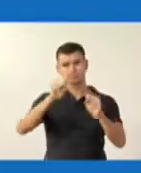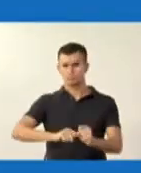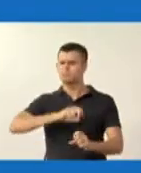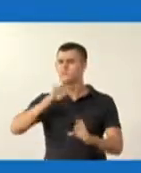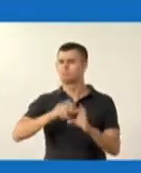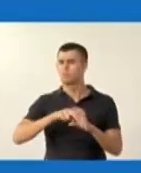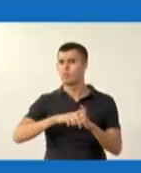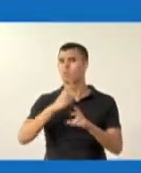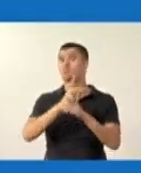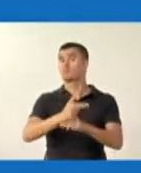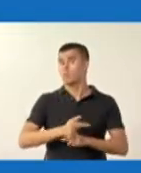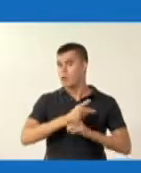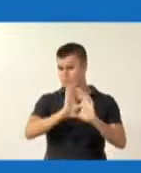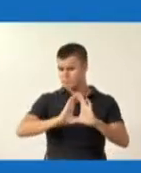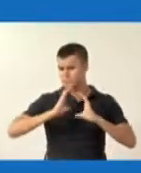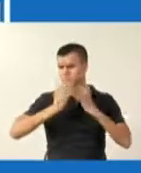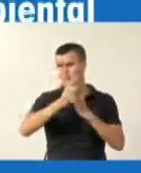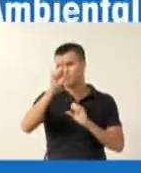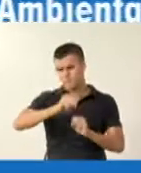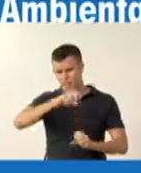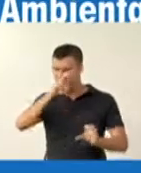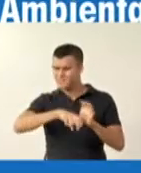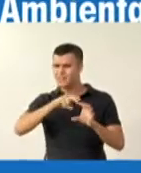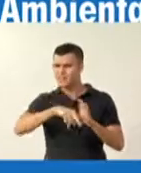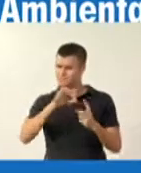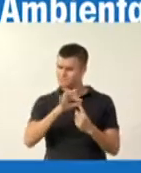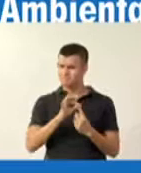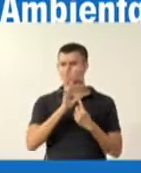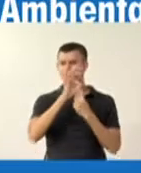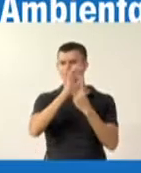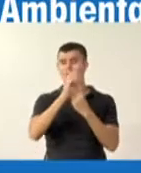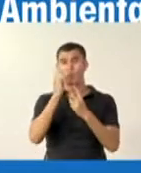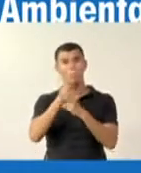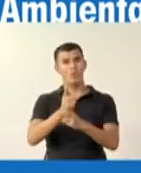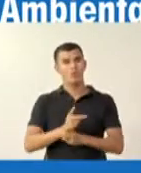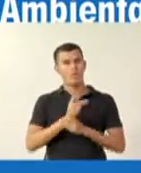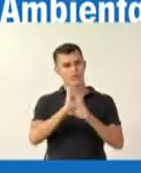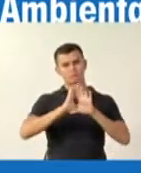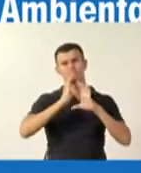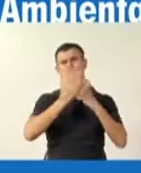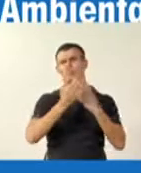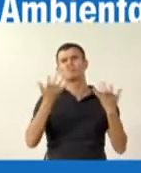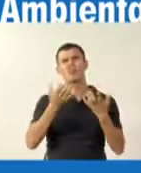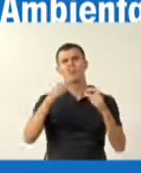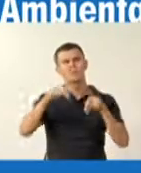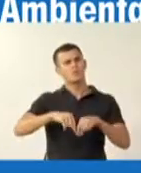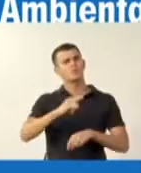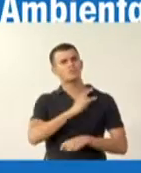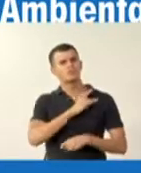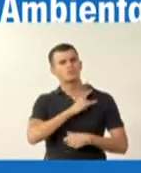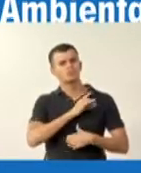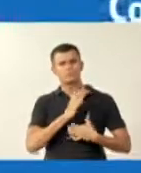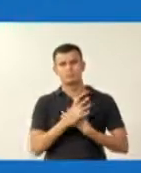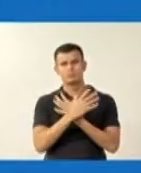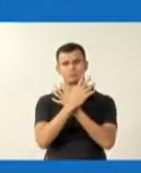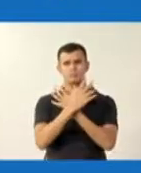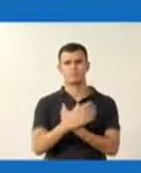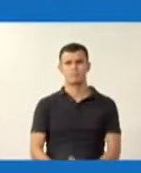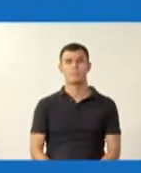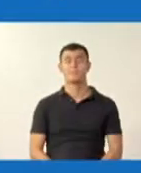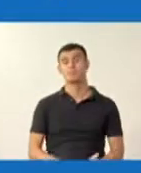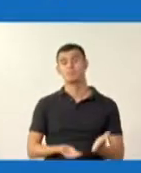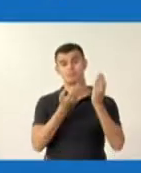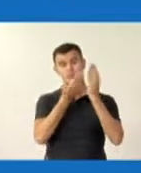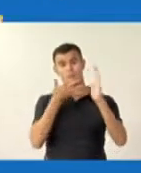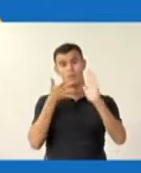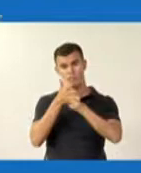Controlar y prevenir el impacto ambiental es tarea de todos. Inscríbete en la nueva especialización en control de la contaminación ambiental de la Universidad Santiago de Cali. La ruta más